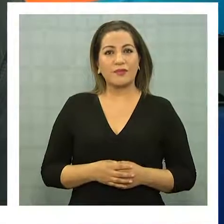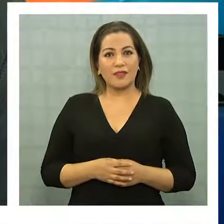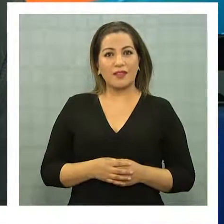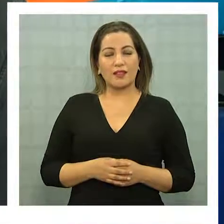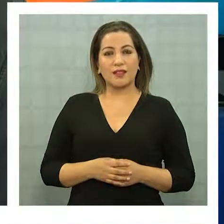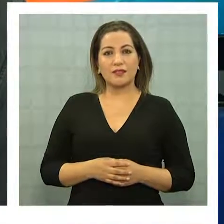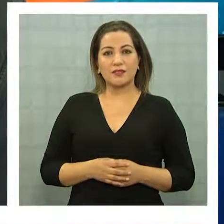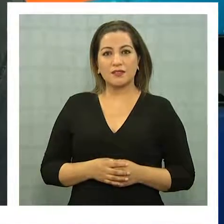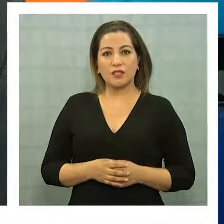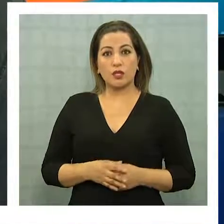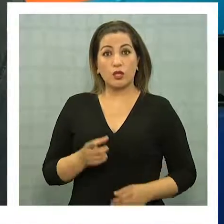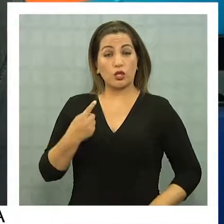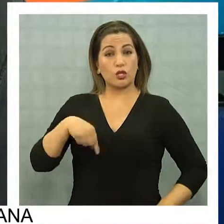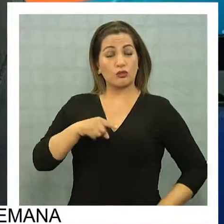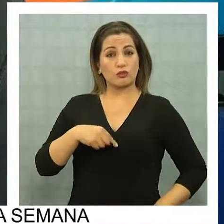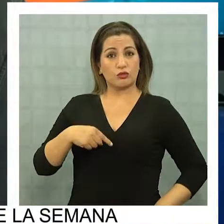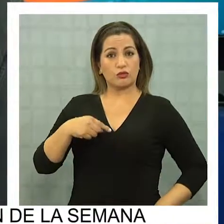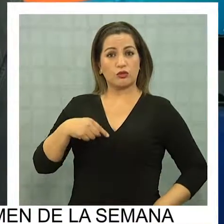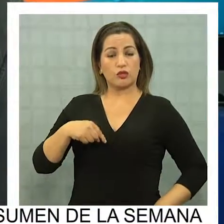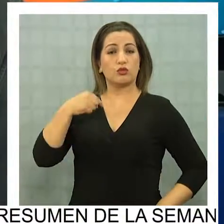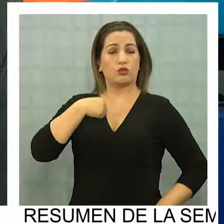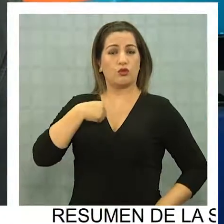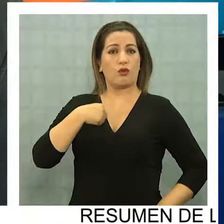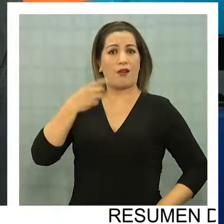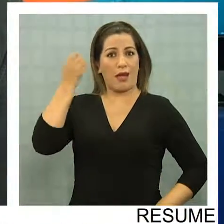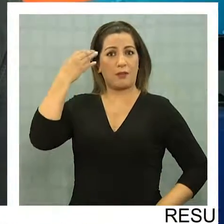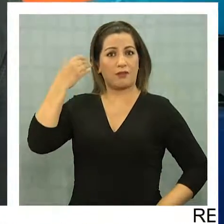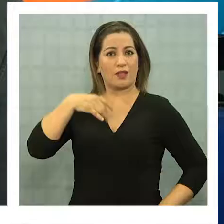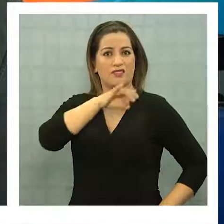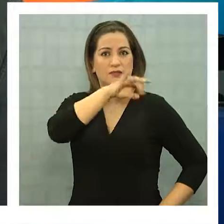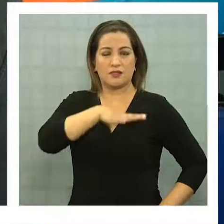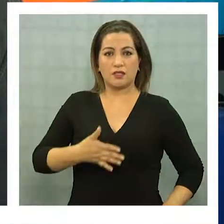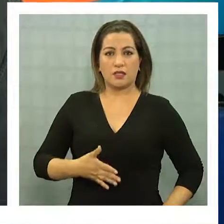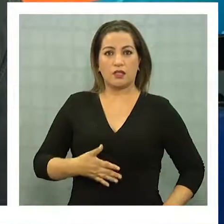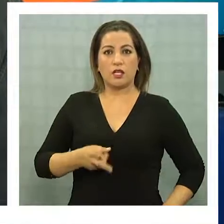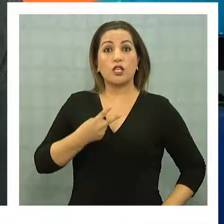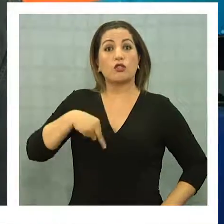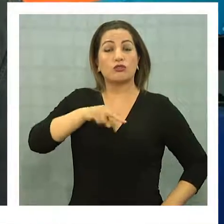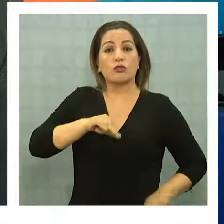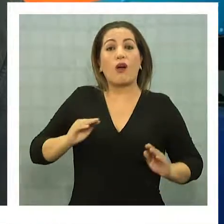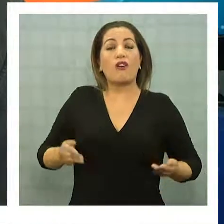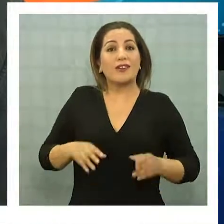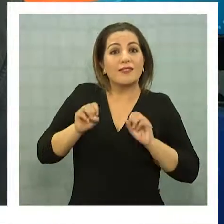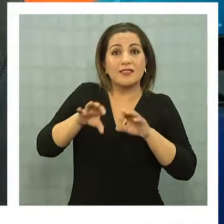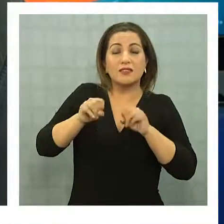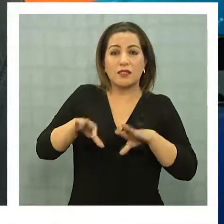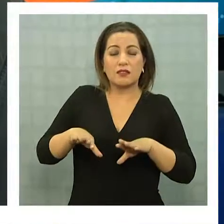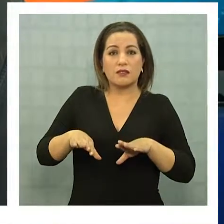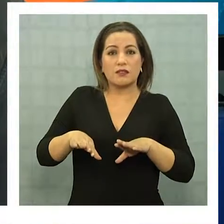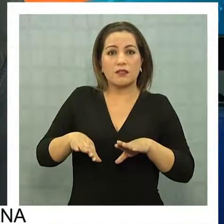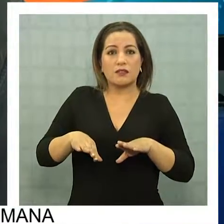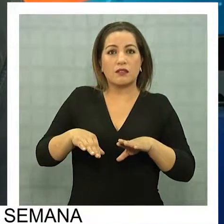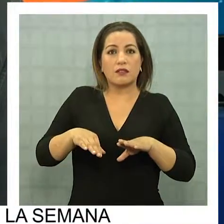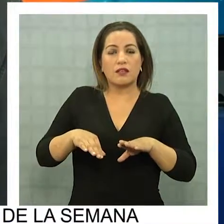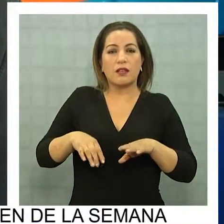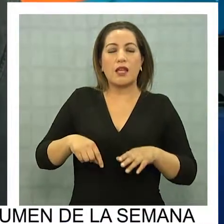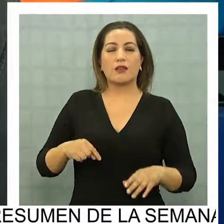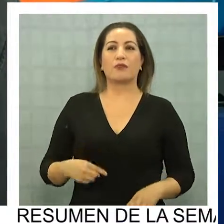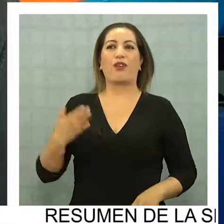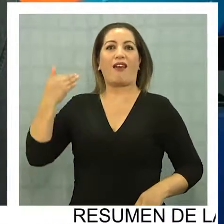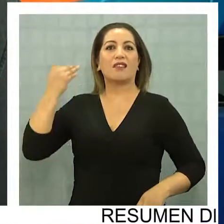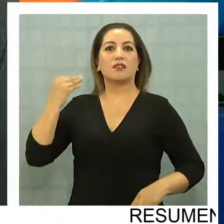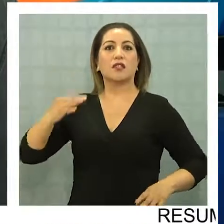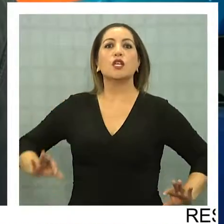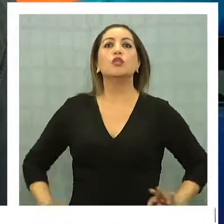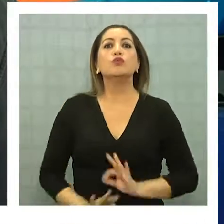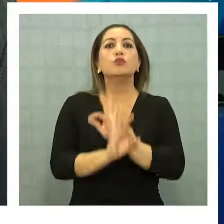ver, lo que uno aprendió como país en esto, y lo que uno tiene que enseñar a partir de lo que es el punto del nunca más,